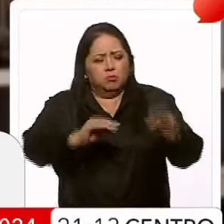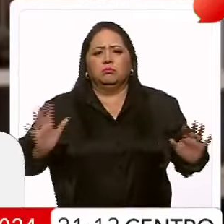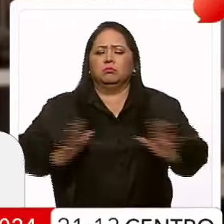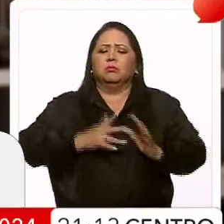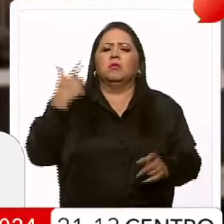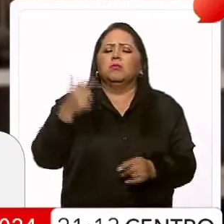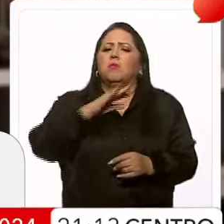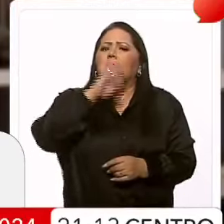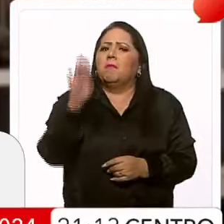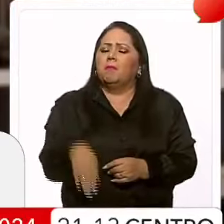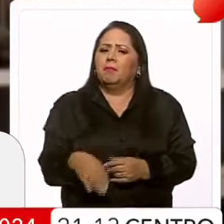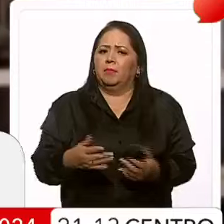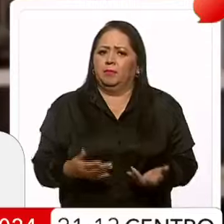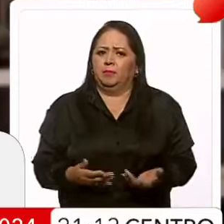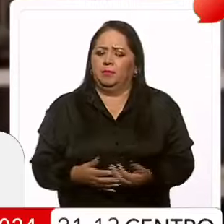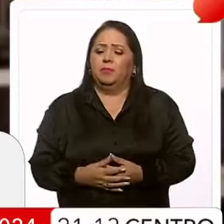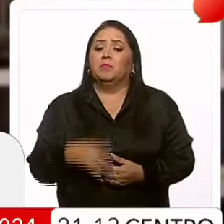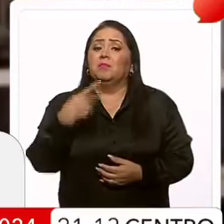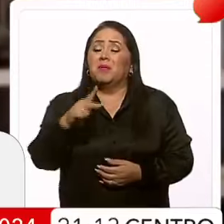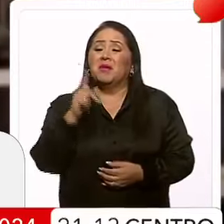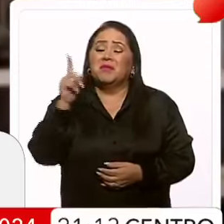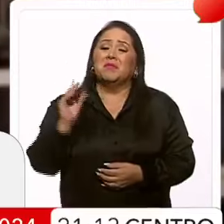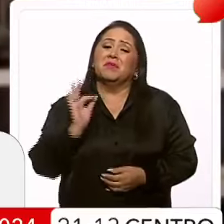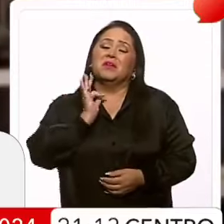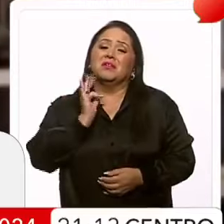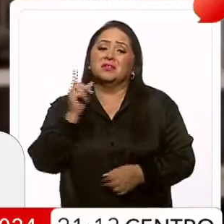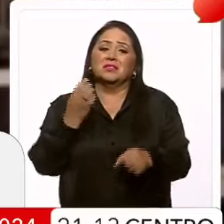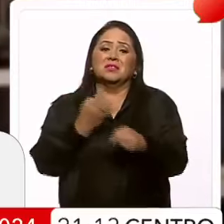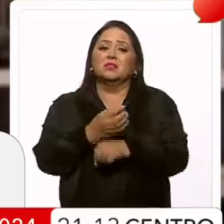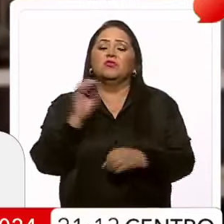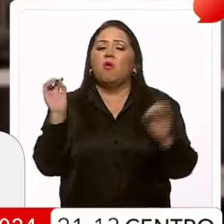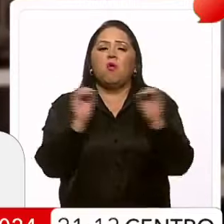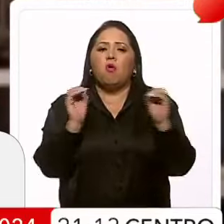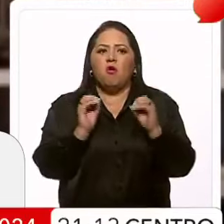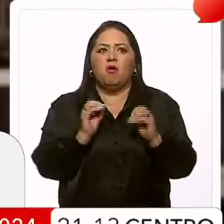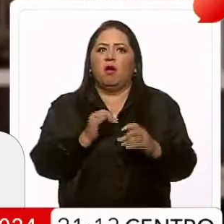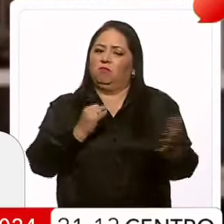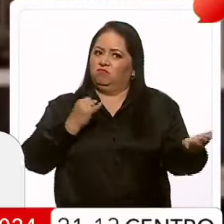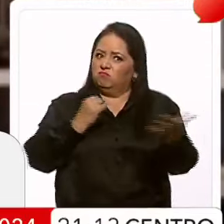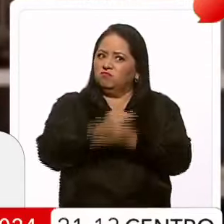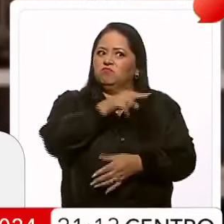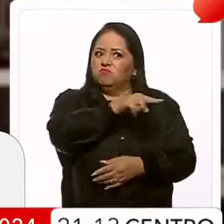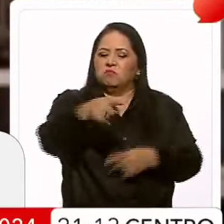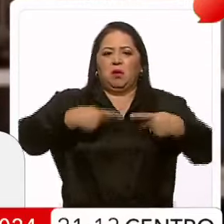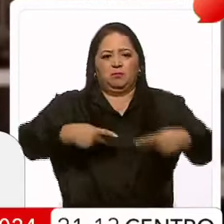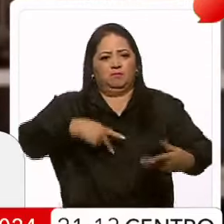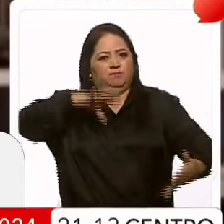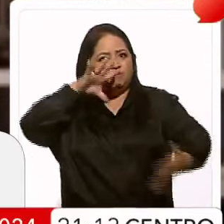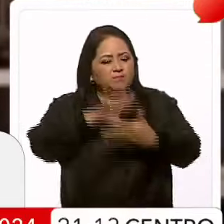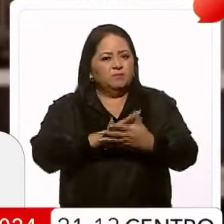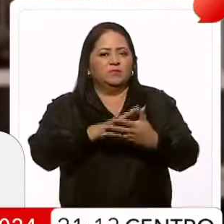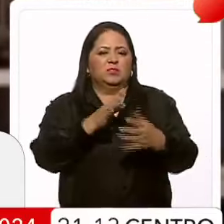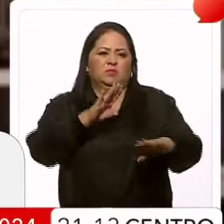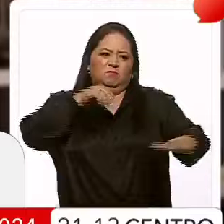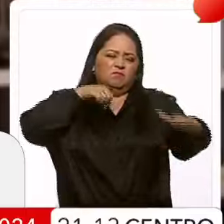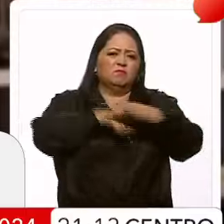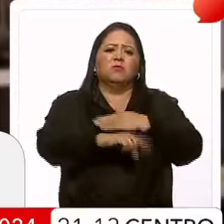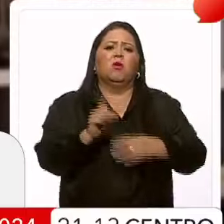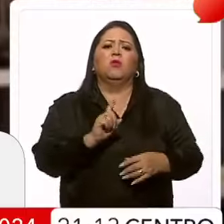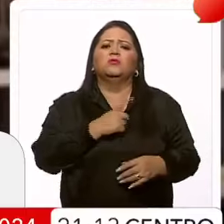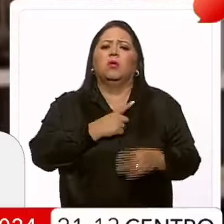¿no? Pero la Fiscalía del Estado no procesó a estos personajes que detuvieron ellos. Se